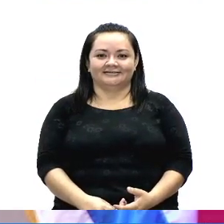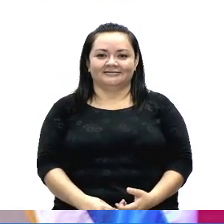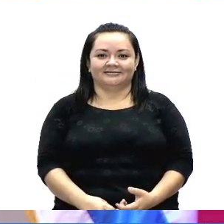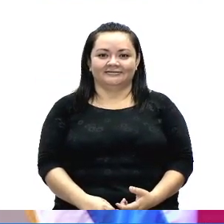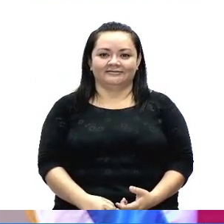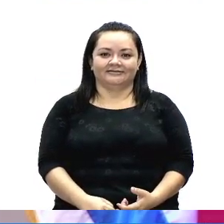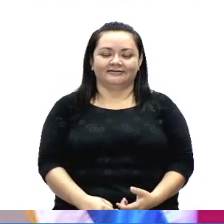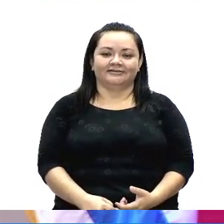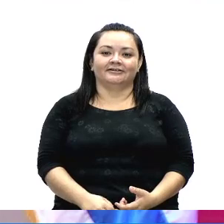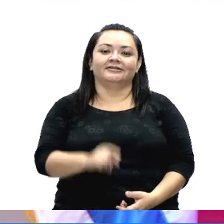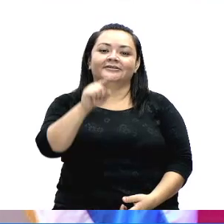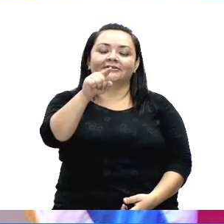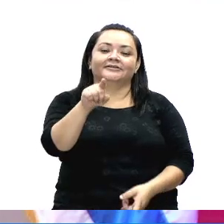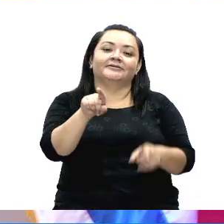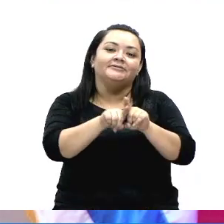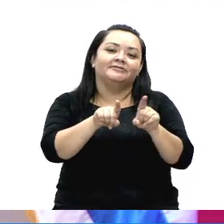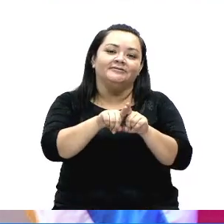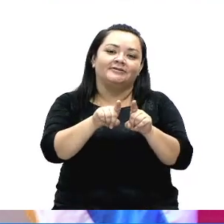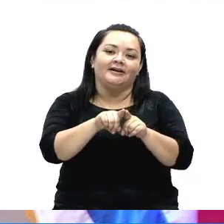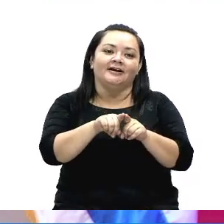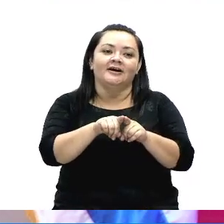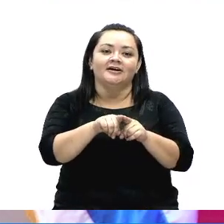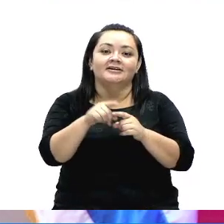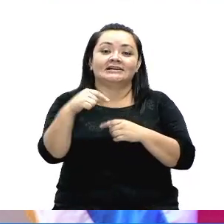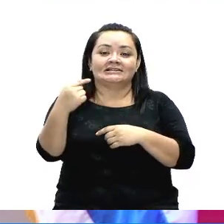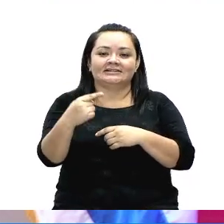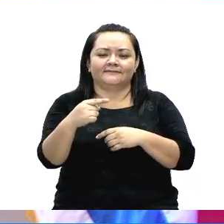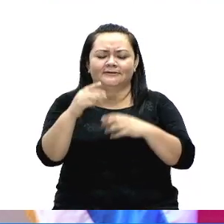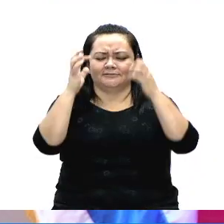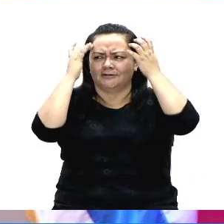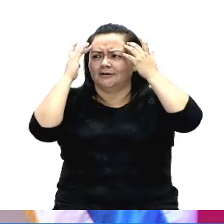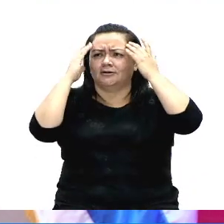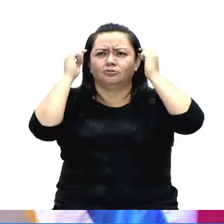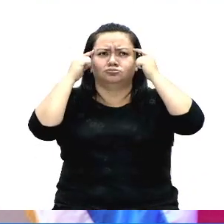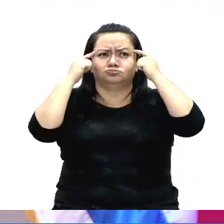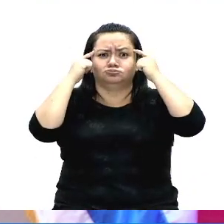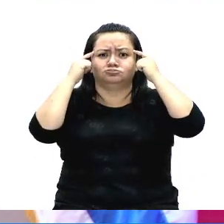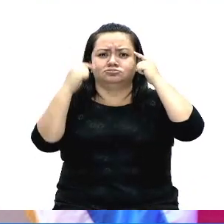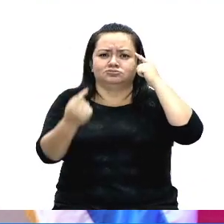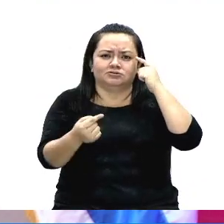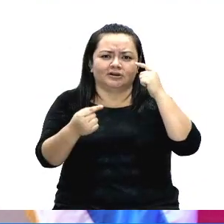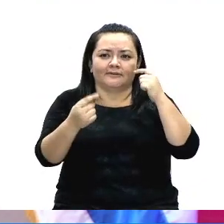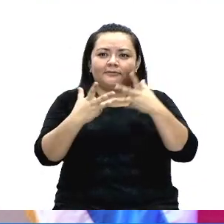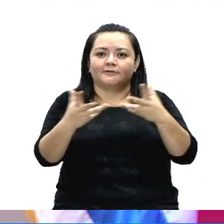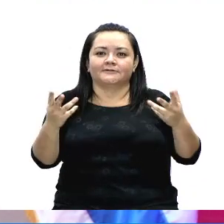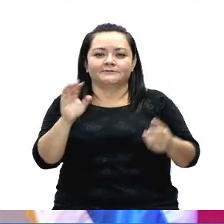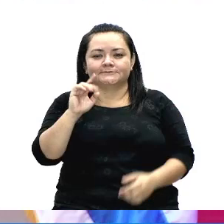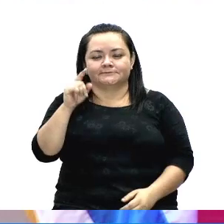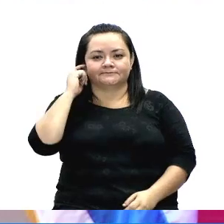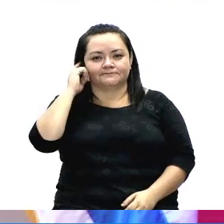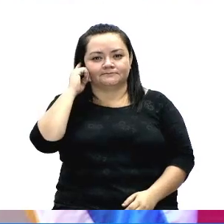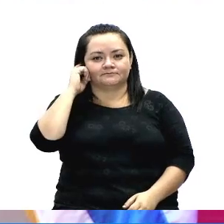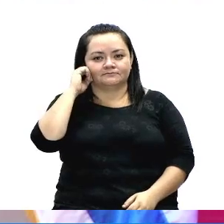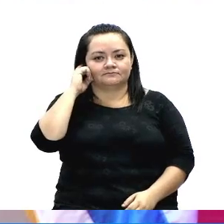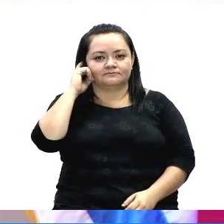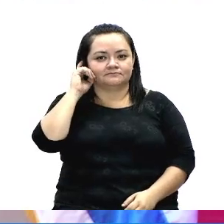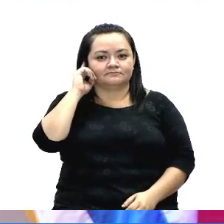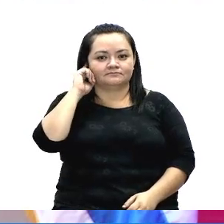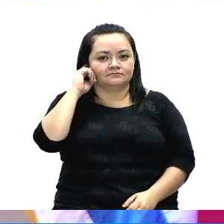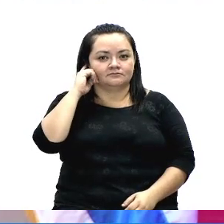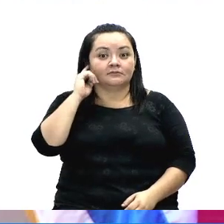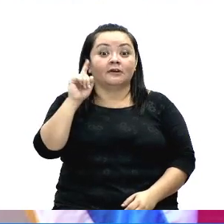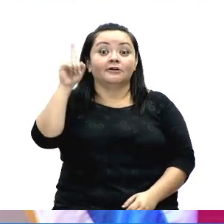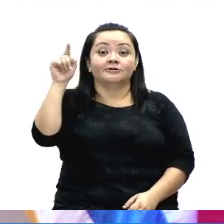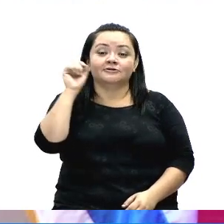y si usted mi amado hermano en algún momento todavía sigue con esos traumas en su cabeza todavía sigue con muchas cosas en su cabeza con aquello que no le deja avanzar